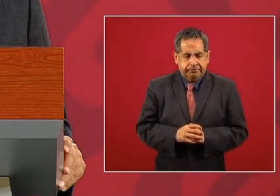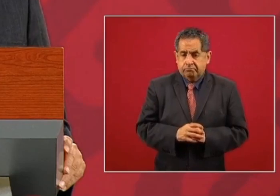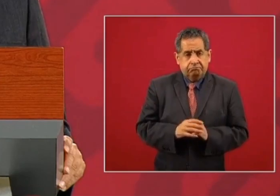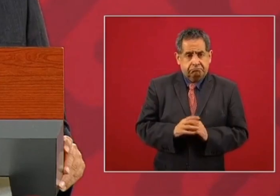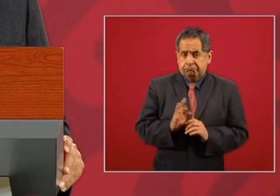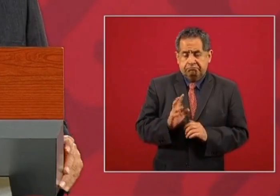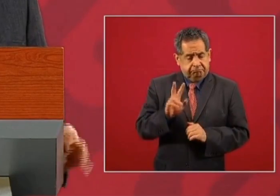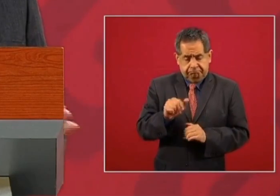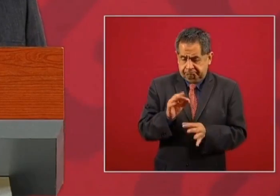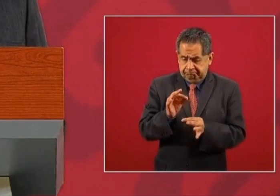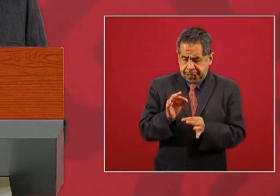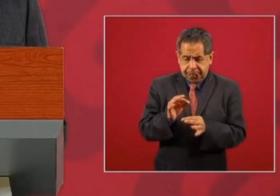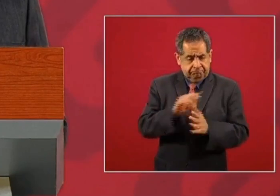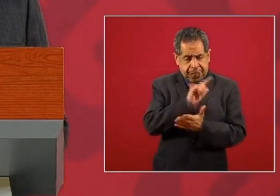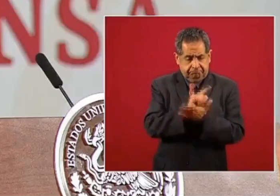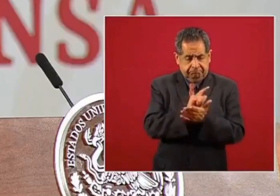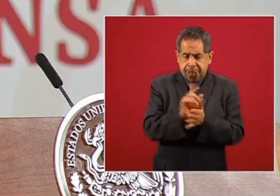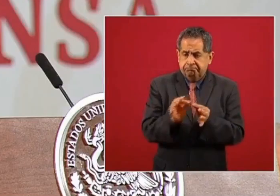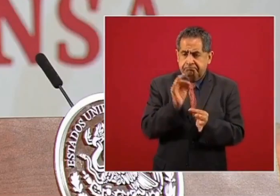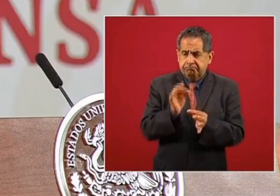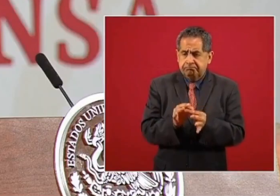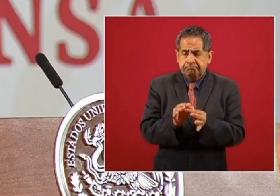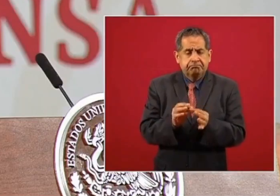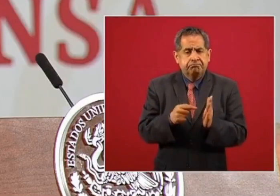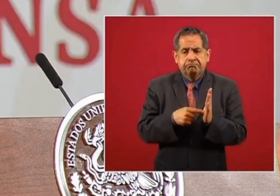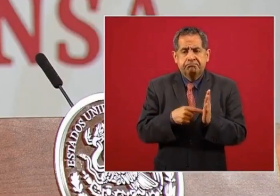cumpliendo con